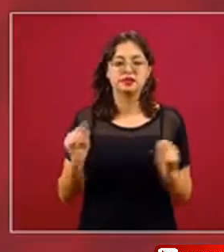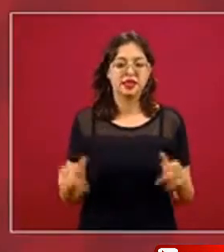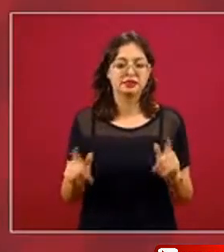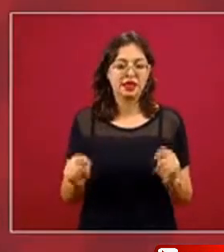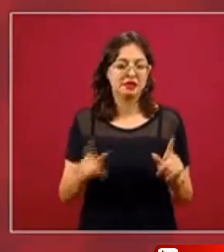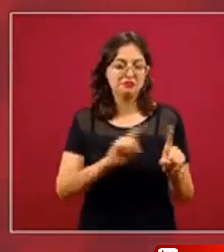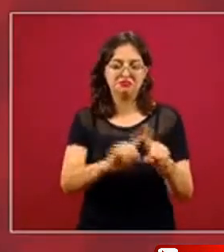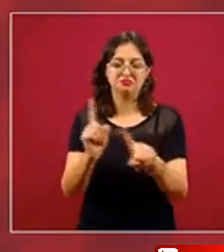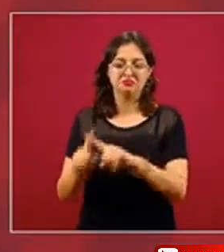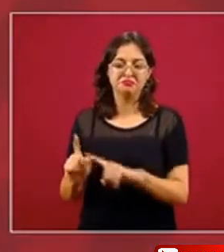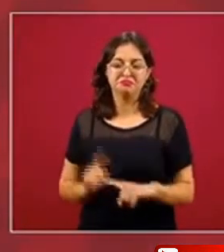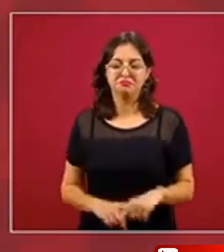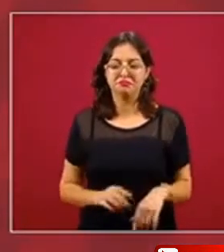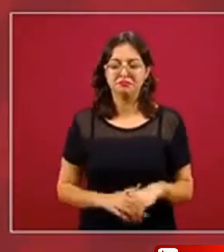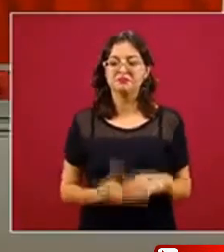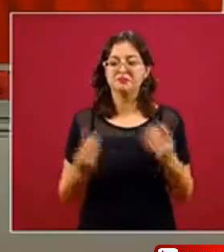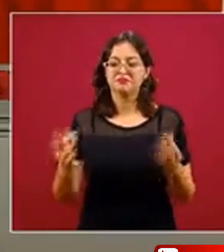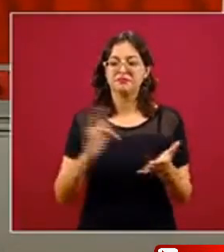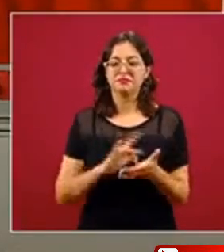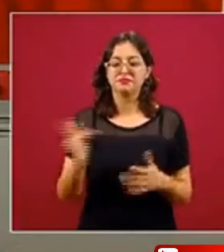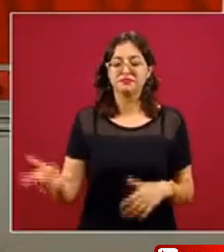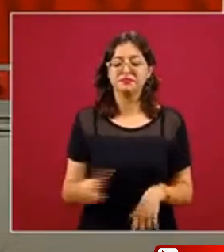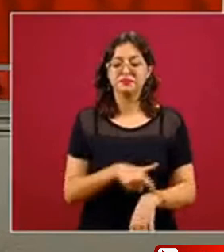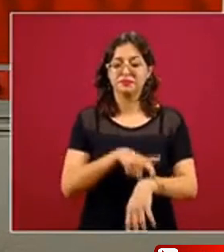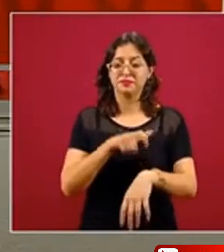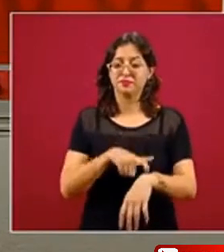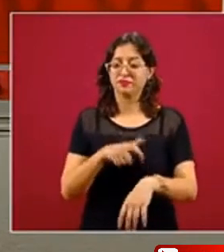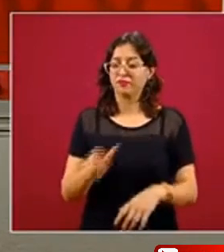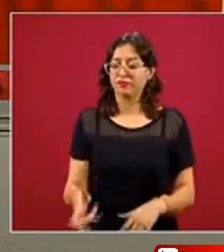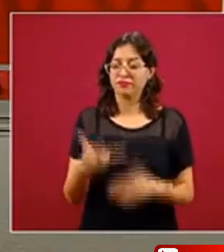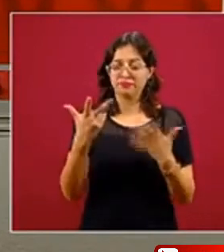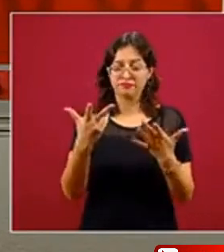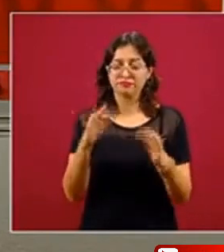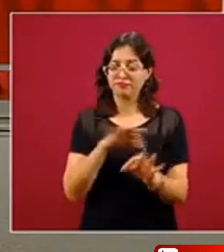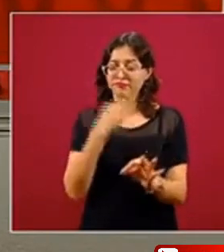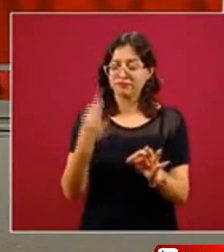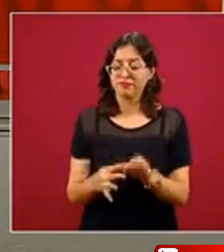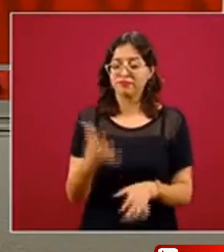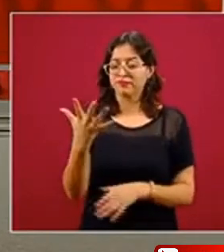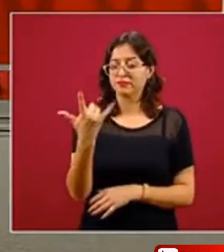Tlaxcala y otros. Muchas gracias. Son las 20 horas en punto,